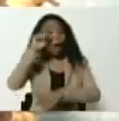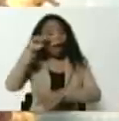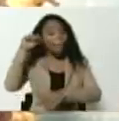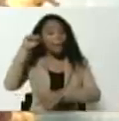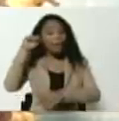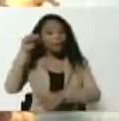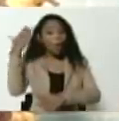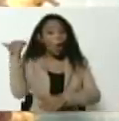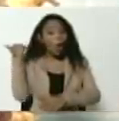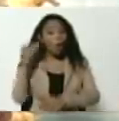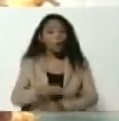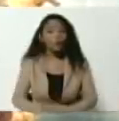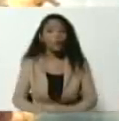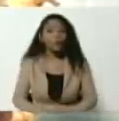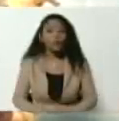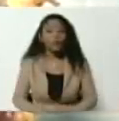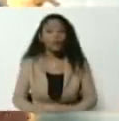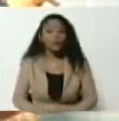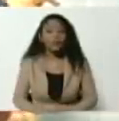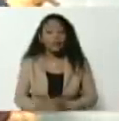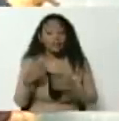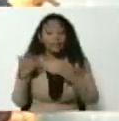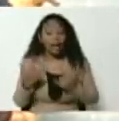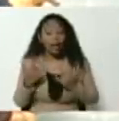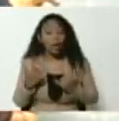Fernández, que en modo alguno